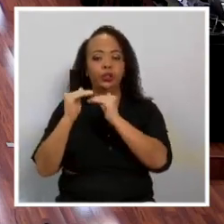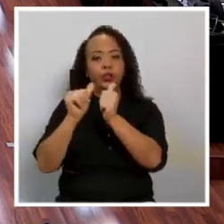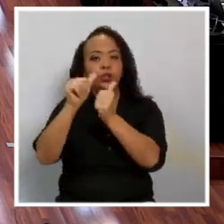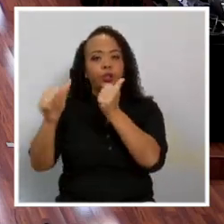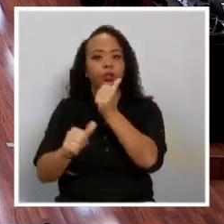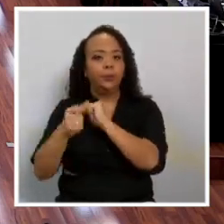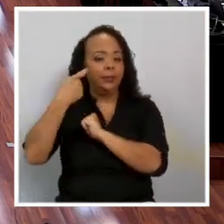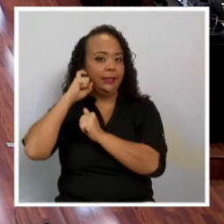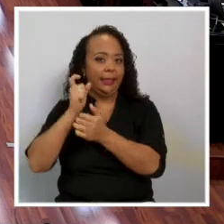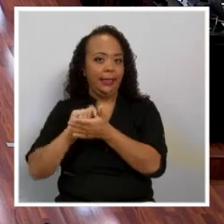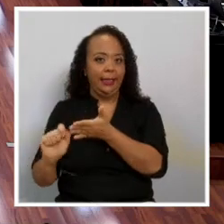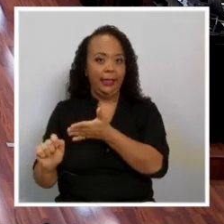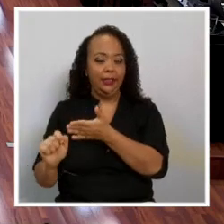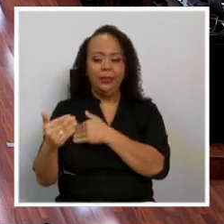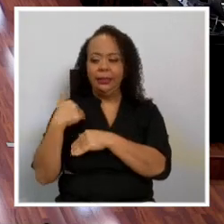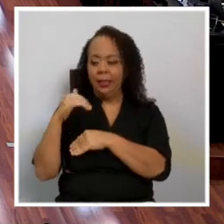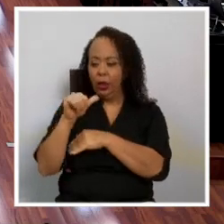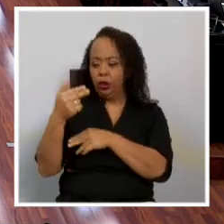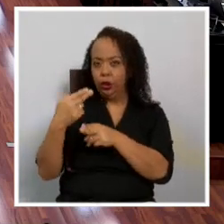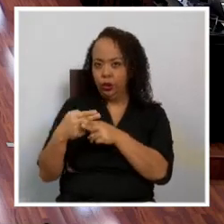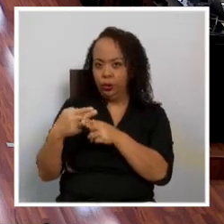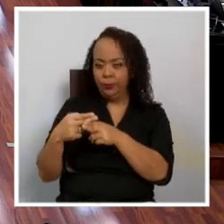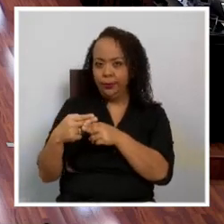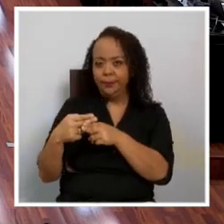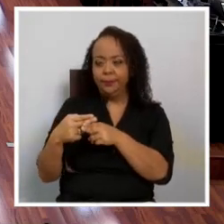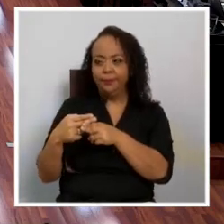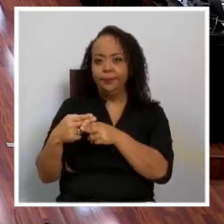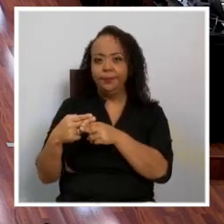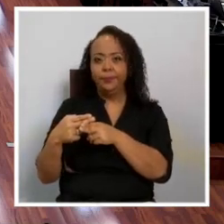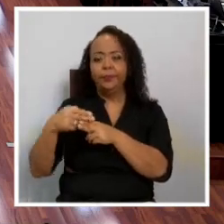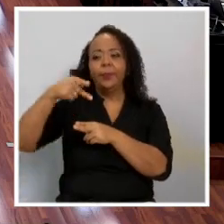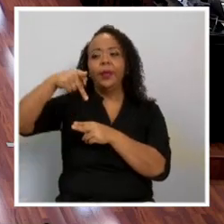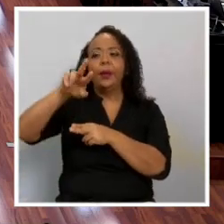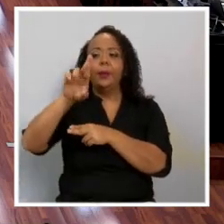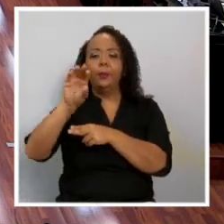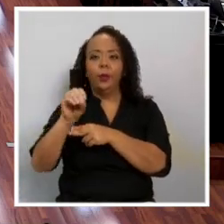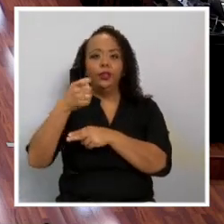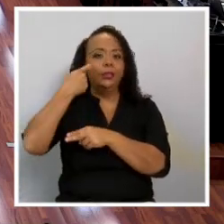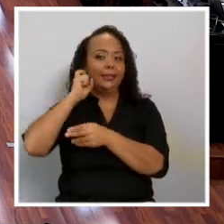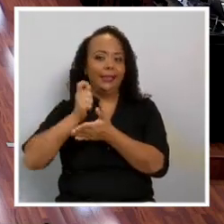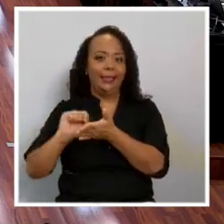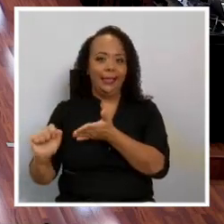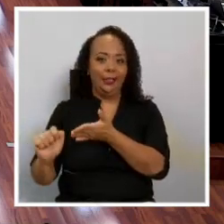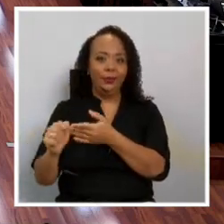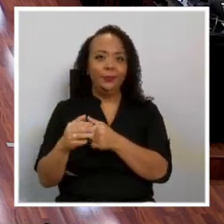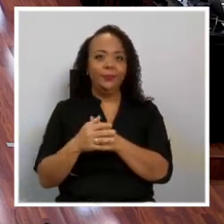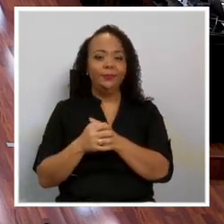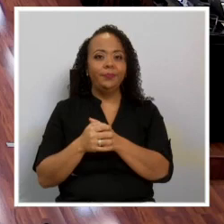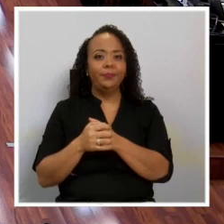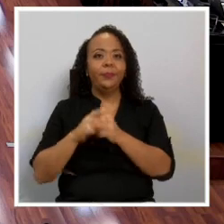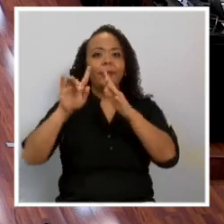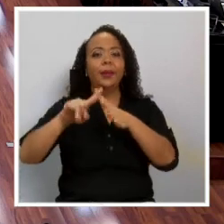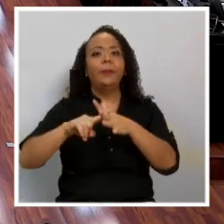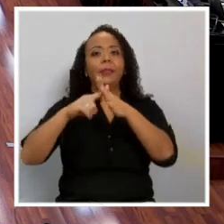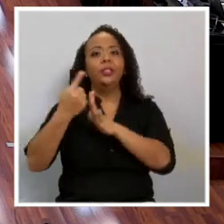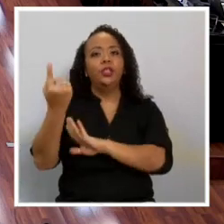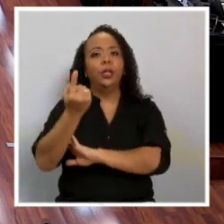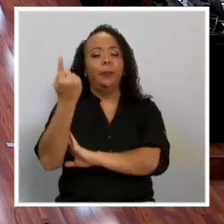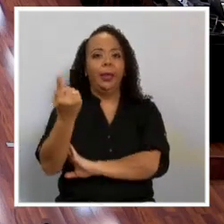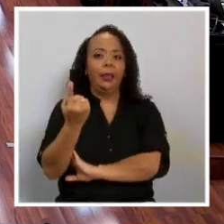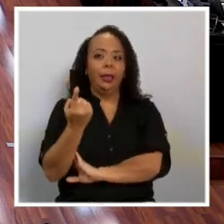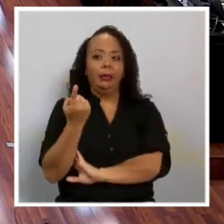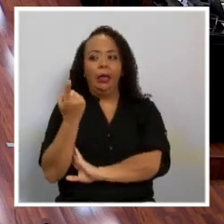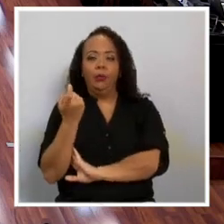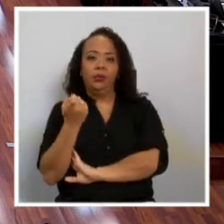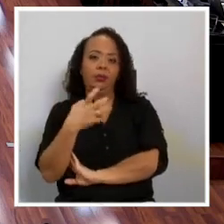subsecretarios, o tiene otro nombre ahí, subsecretarios. Prosecretarios, gracias. Entran solamente en ausencia de